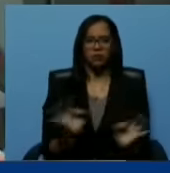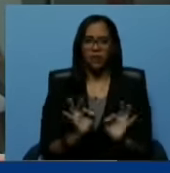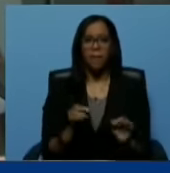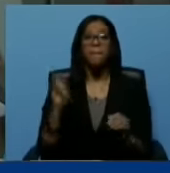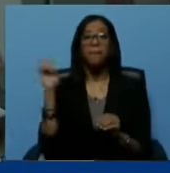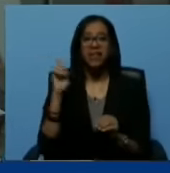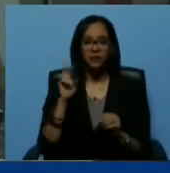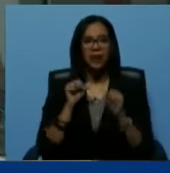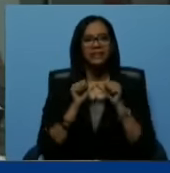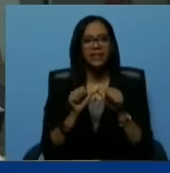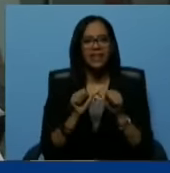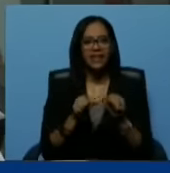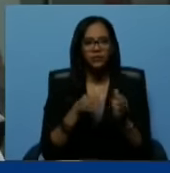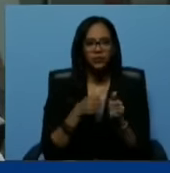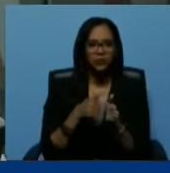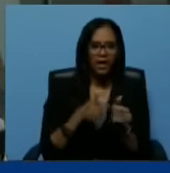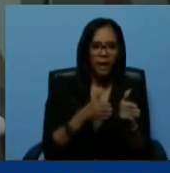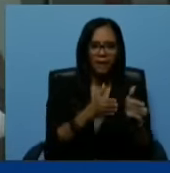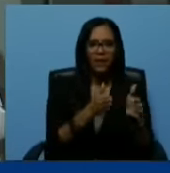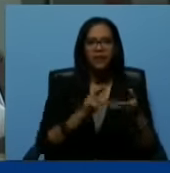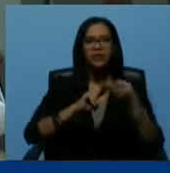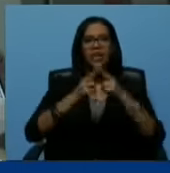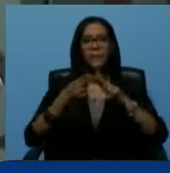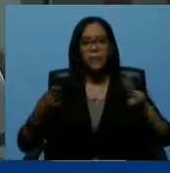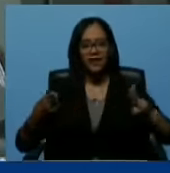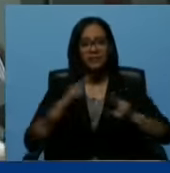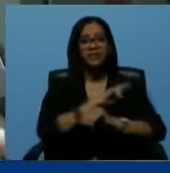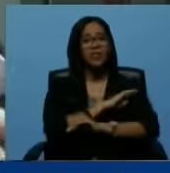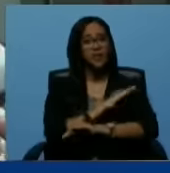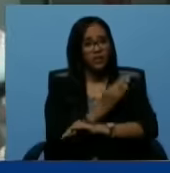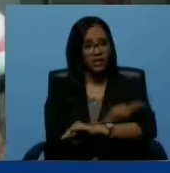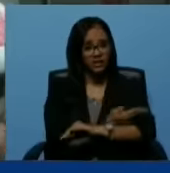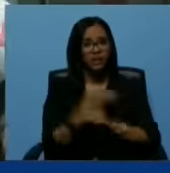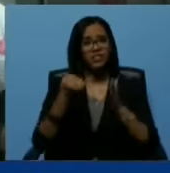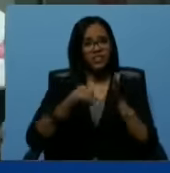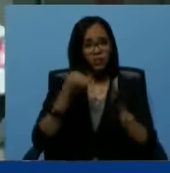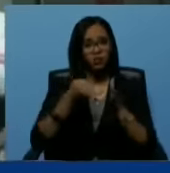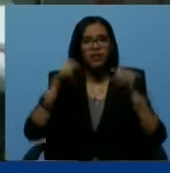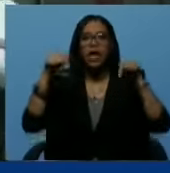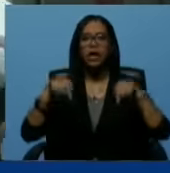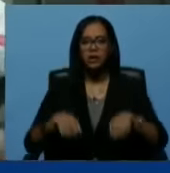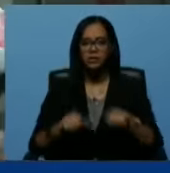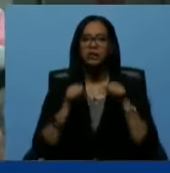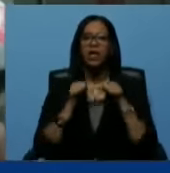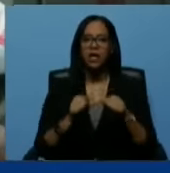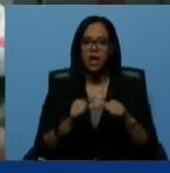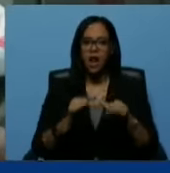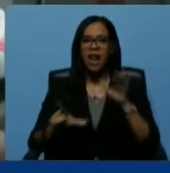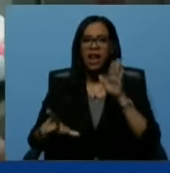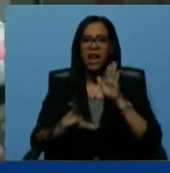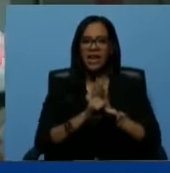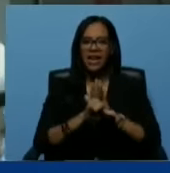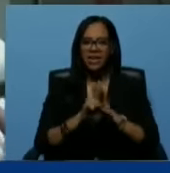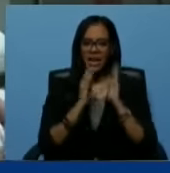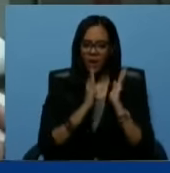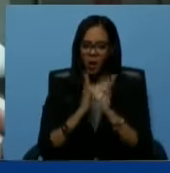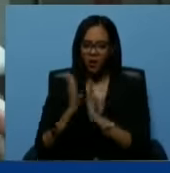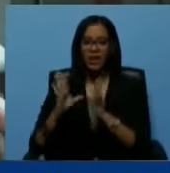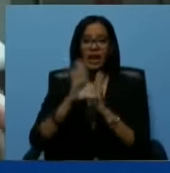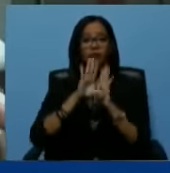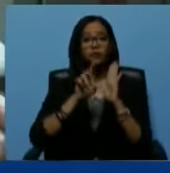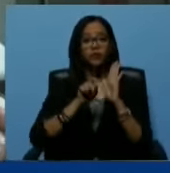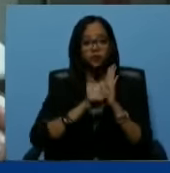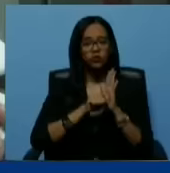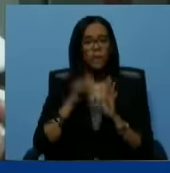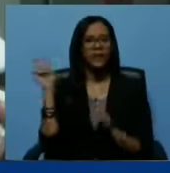camino de paz, de fortalecimiento institucional, y aquí prevalecerá la ley, el orden y la constitución